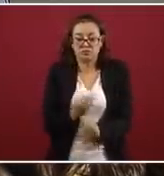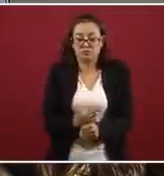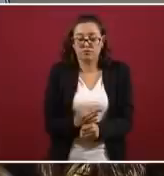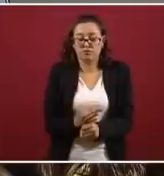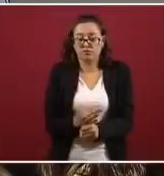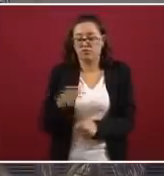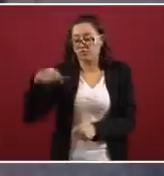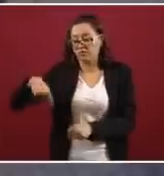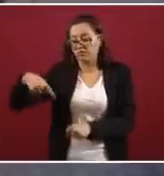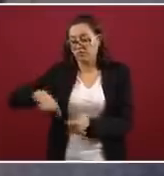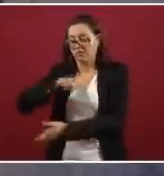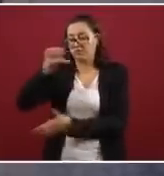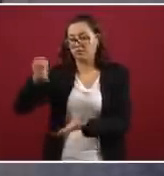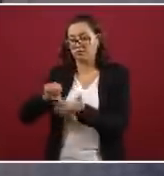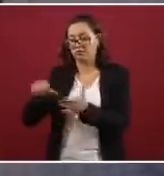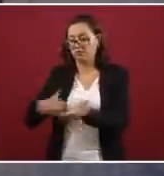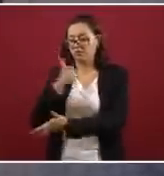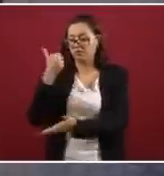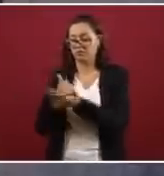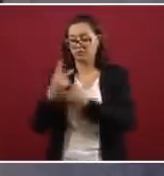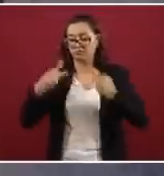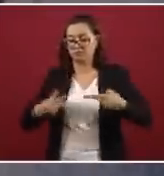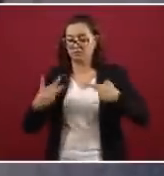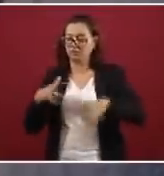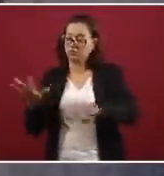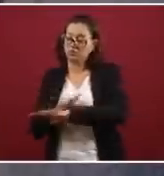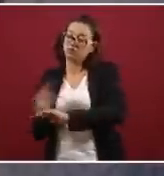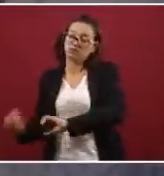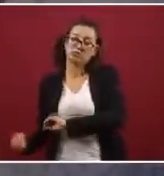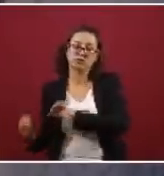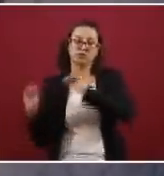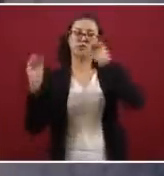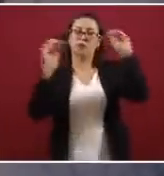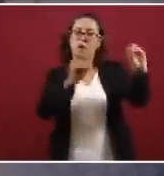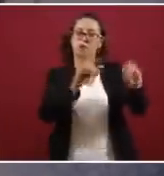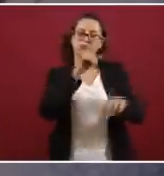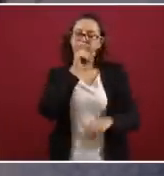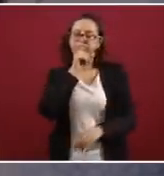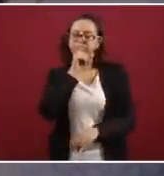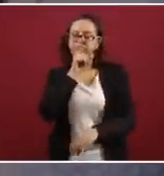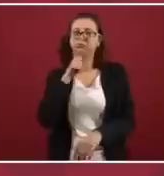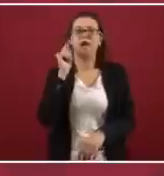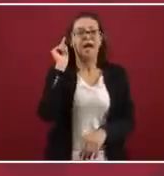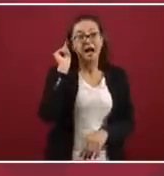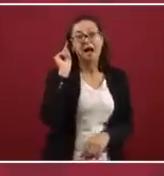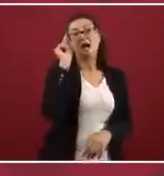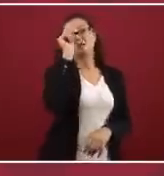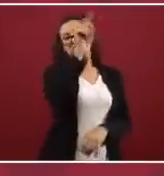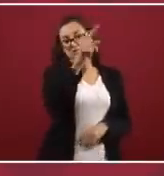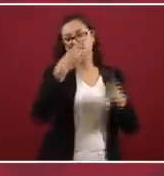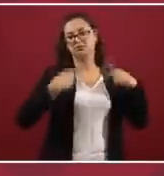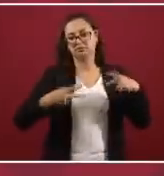las oficinas centrales, sino ir comentando y sobre todo contratando personal local para